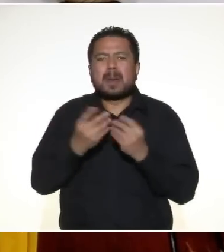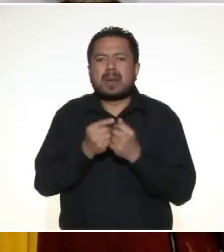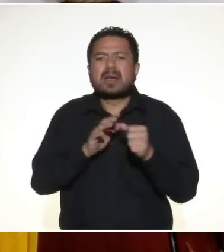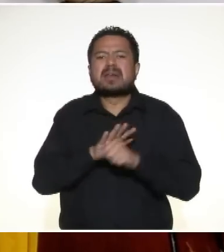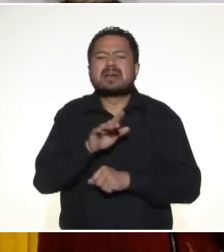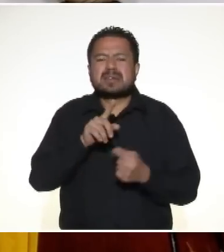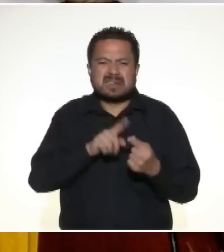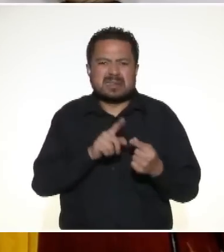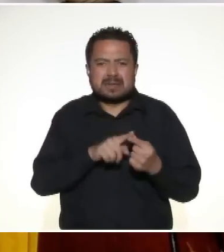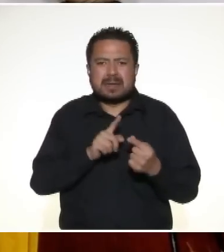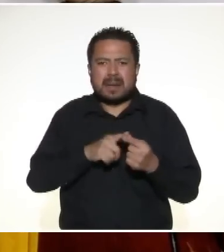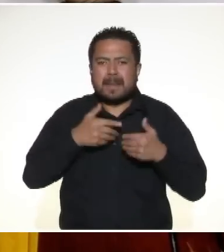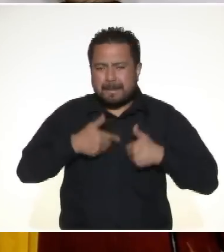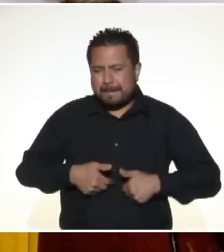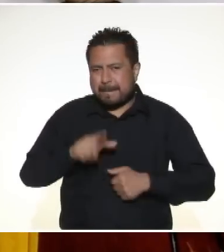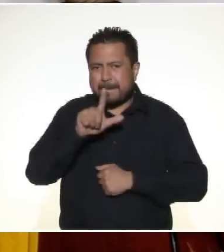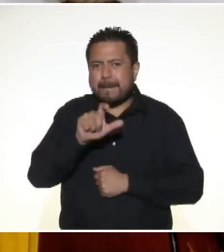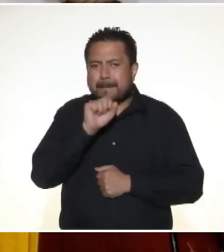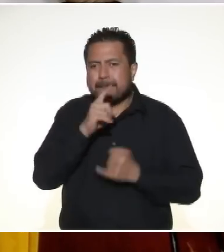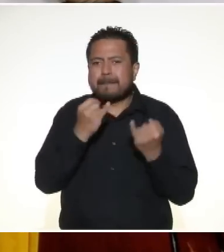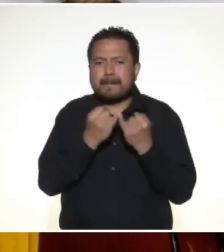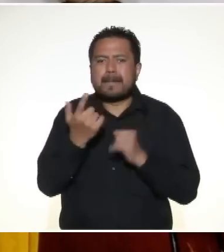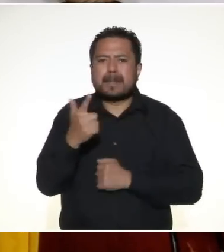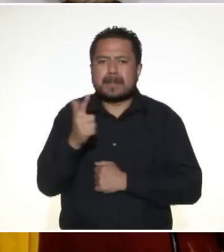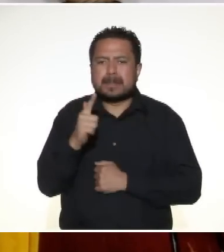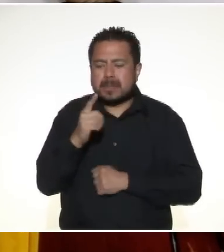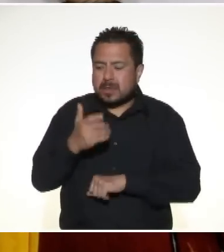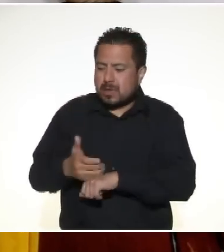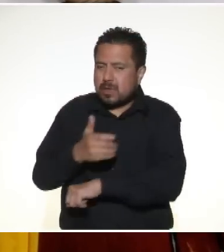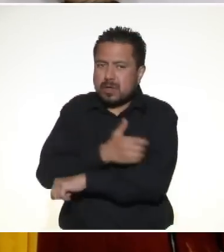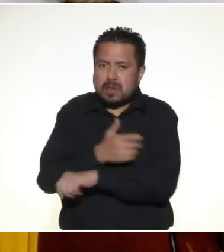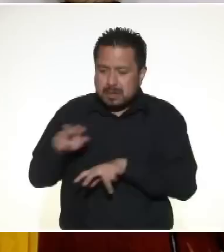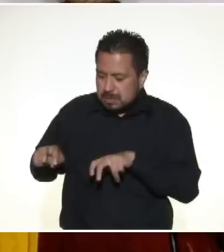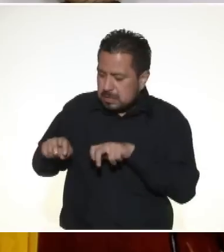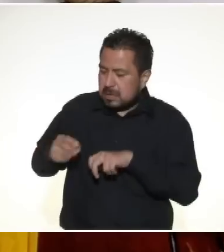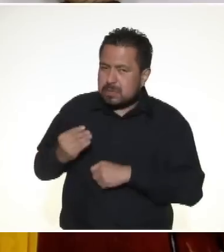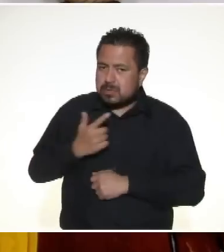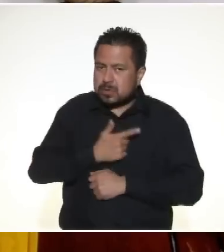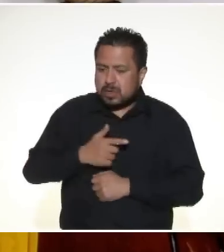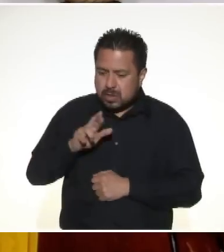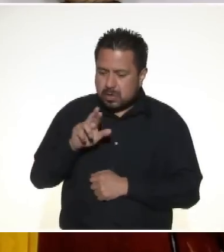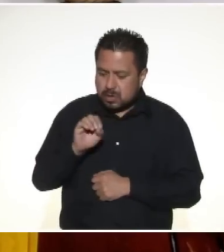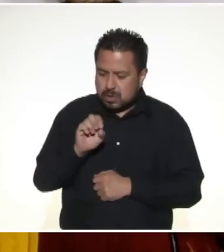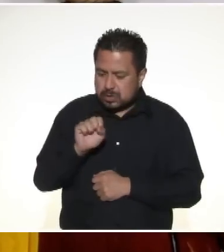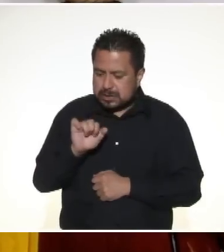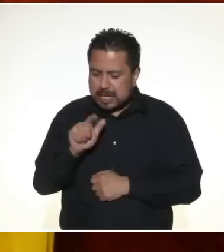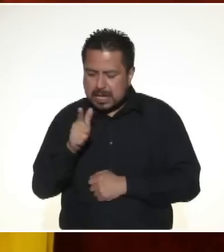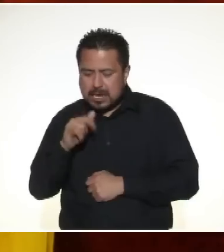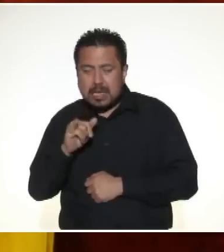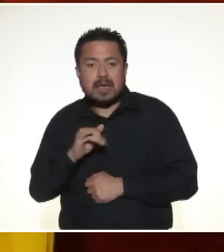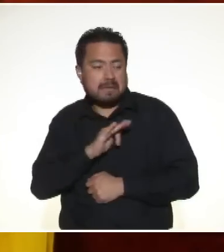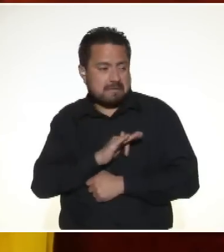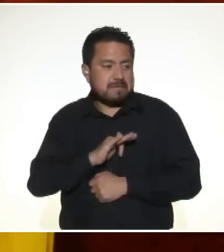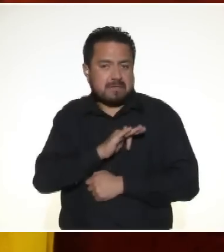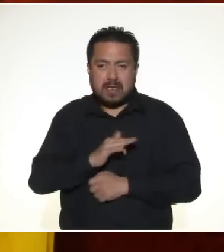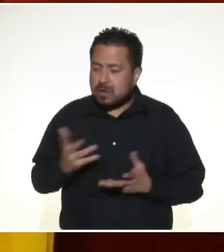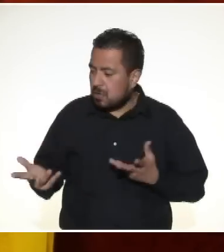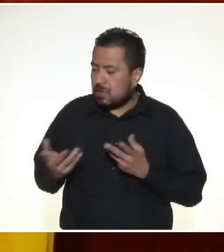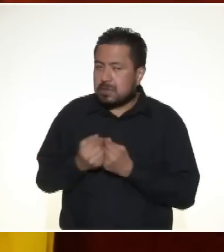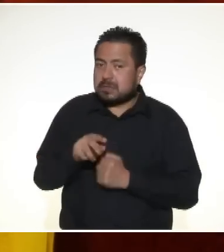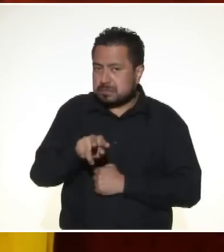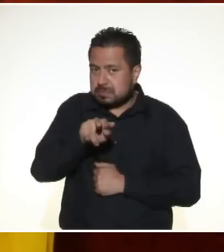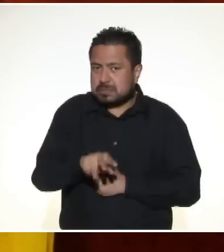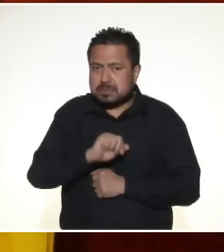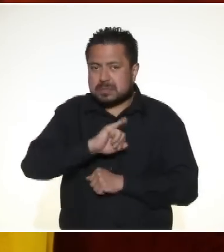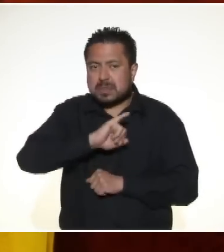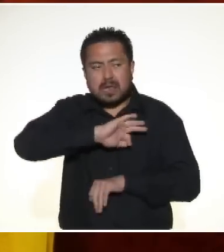hoy Alberto Mújica y Lía Vadillo, y me está acompañando, que me da mucho gusto, Roseli. ¿Cómo estás? Muy feliz, Pepe, de estar aquí. La verdad es que sí, a